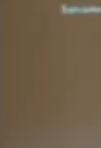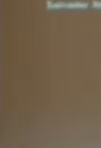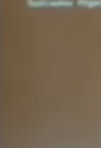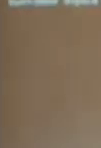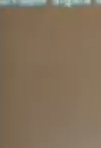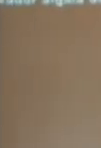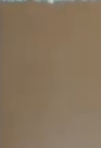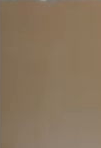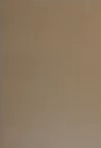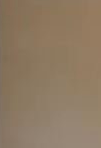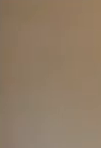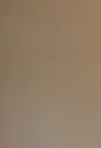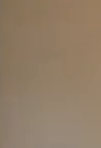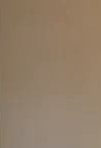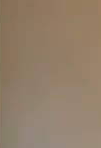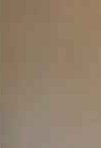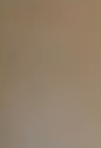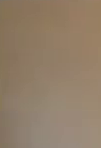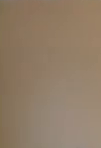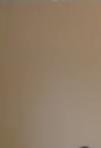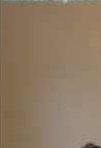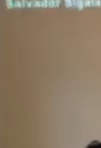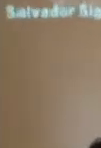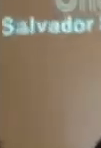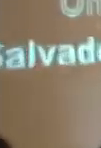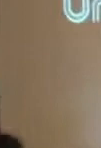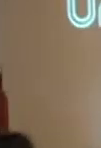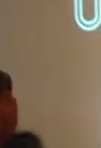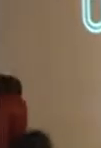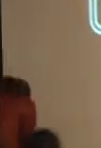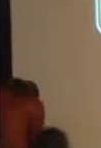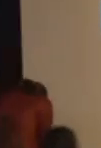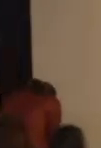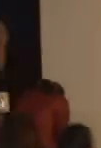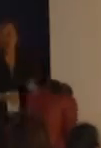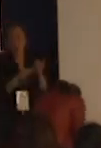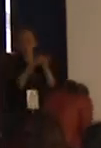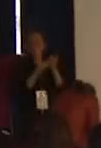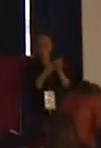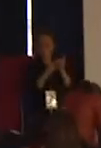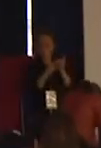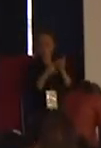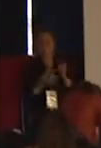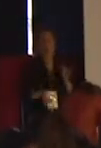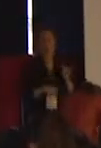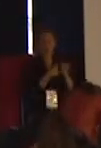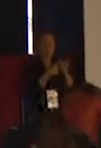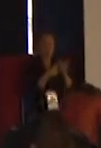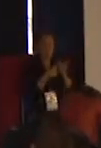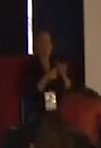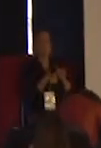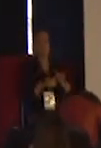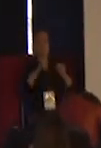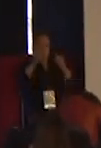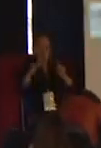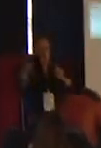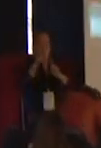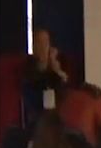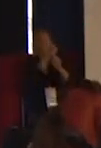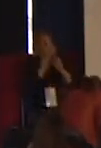Bueno, se llama La Brigada Chueca. La consiguen en YouTube, aprovechelo antes de que lo